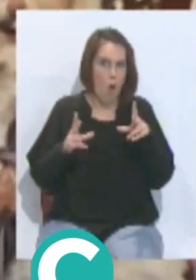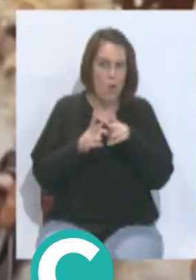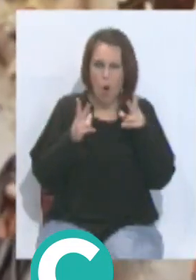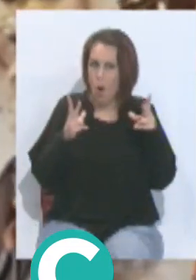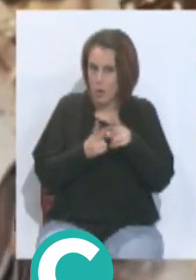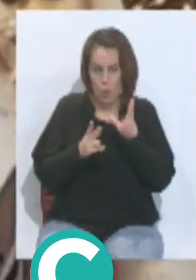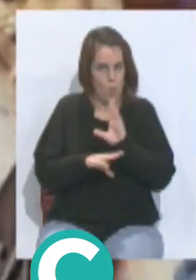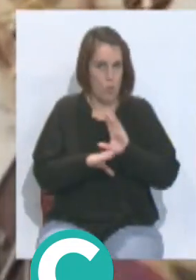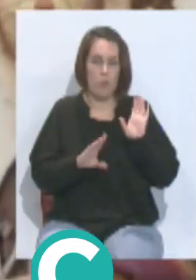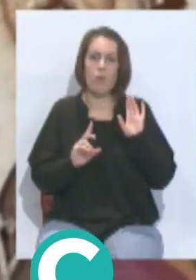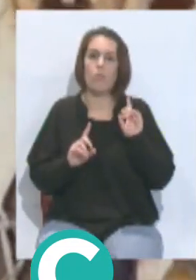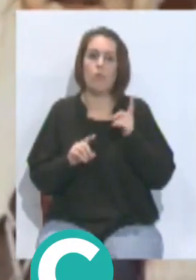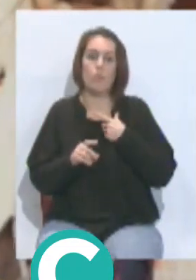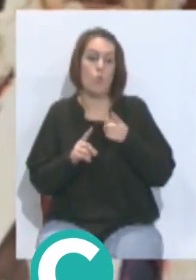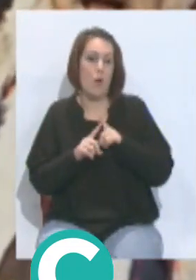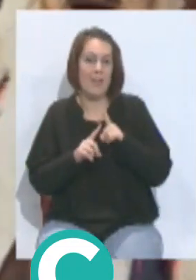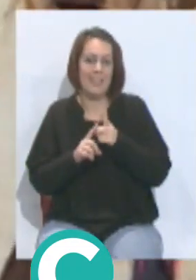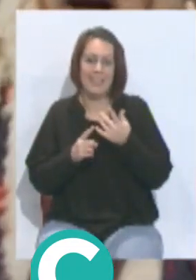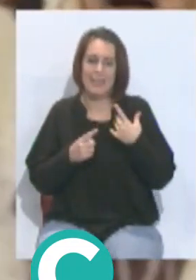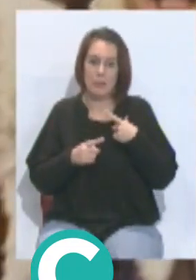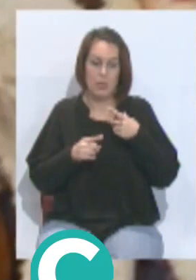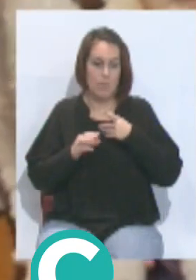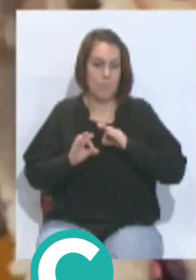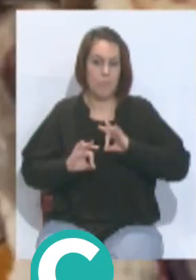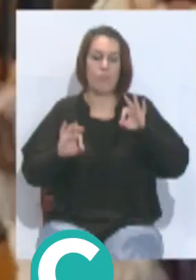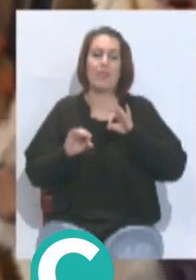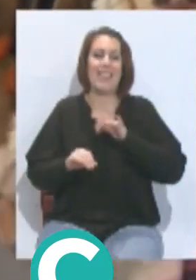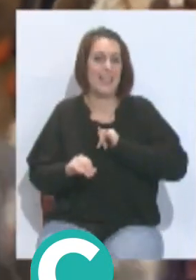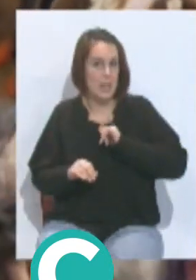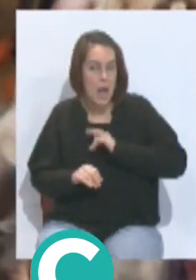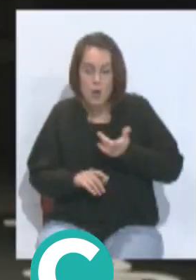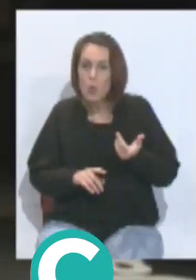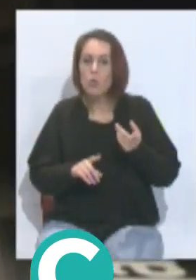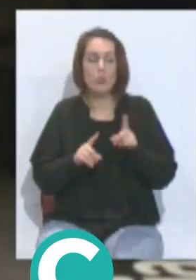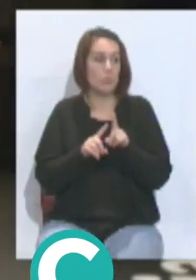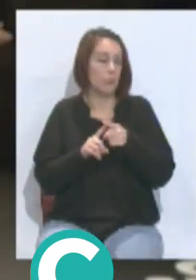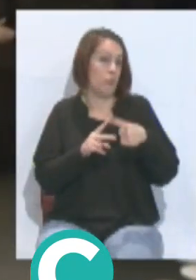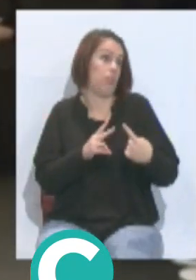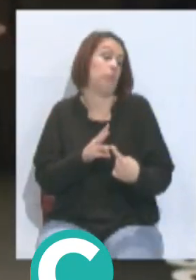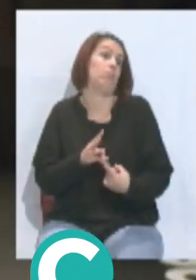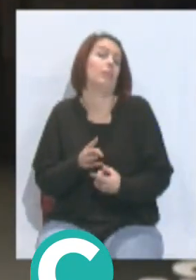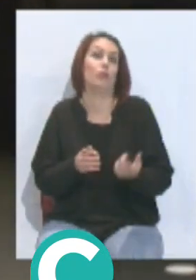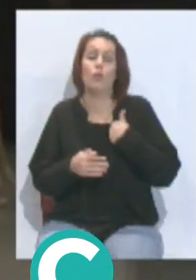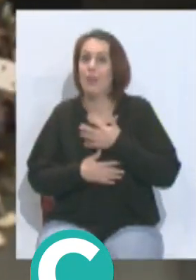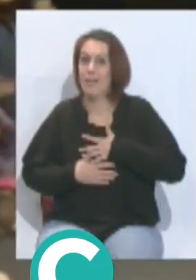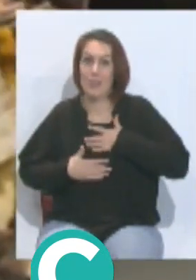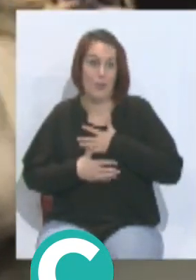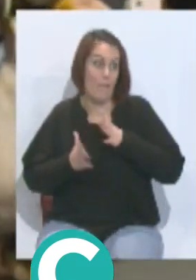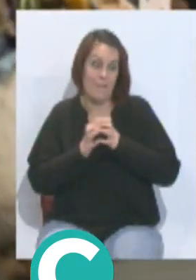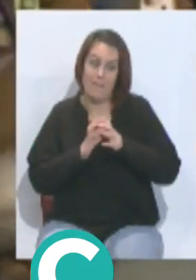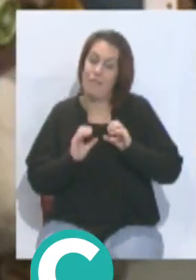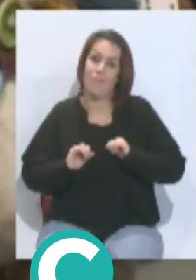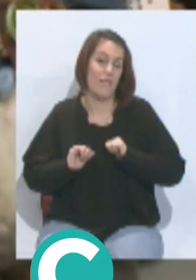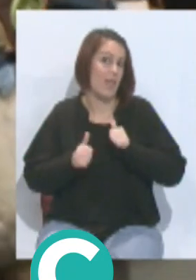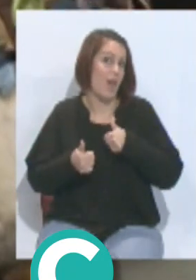sociológico, es un fenómeno etnográfico, un fenómeno identitario, bueno, ya os digo, estoy encantadísimo y con muchas ganas de